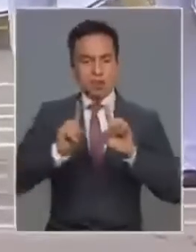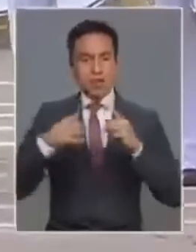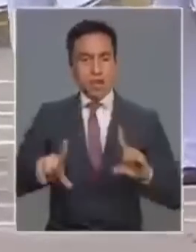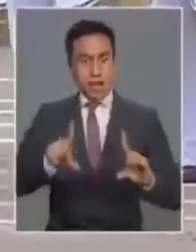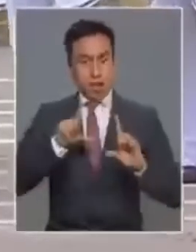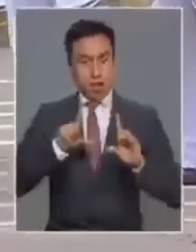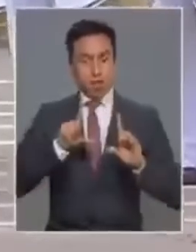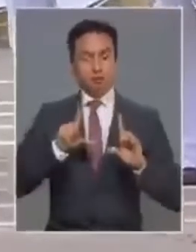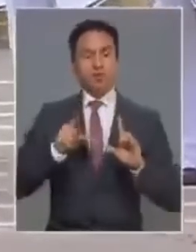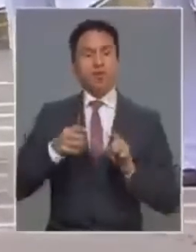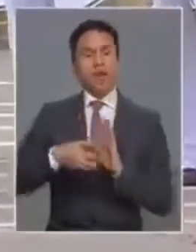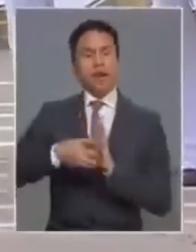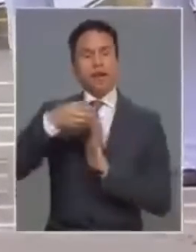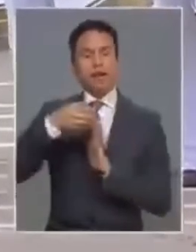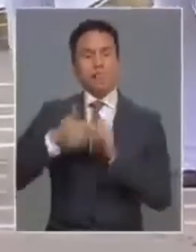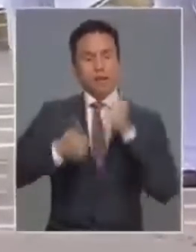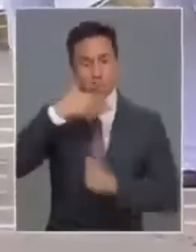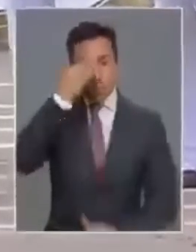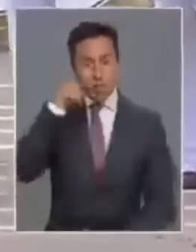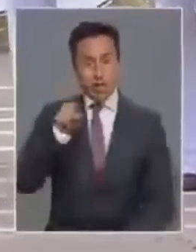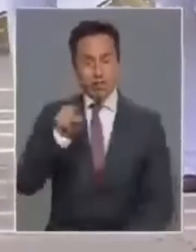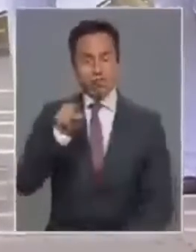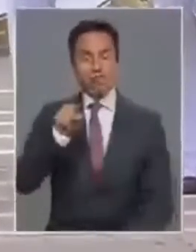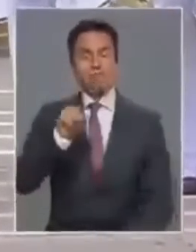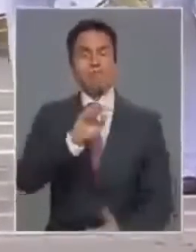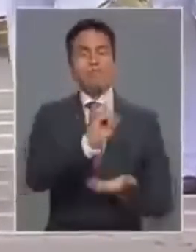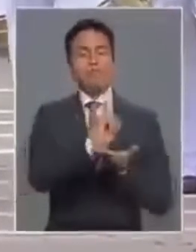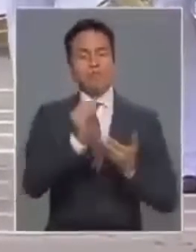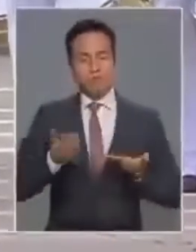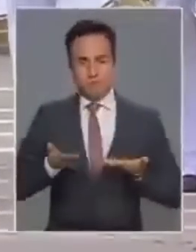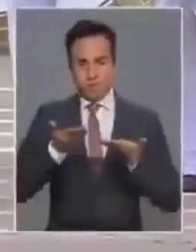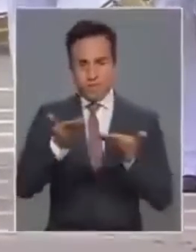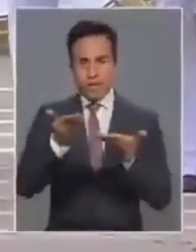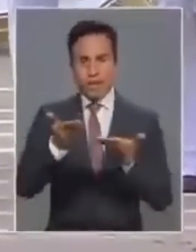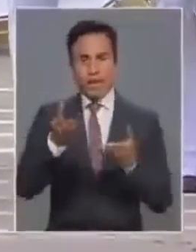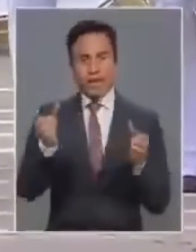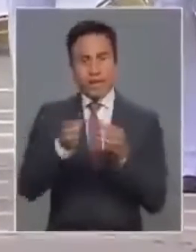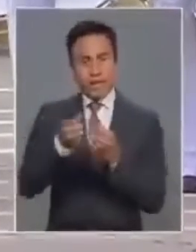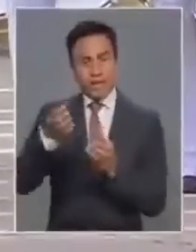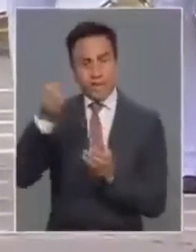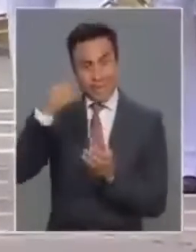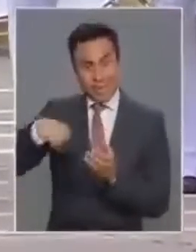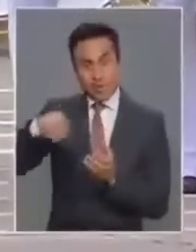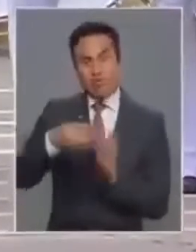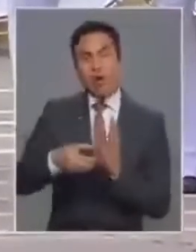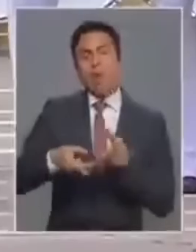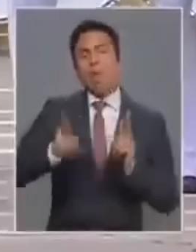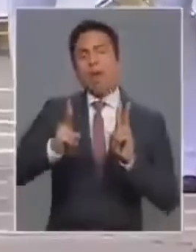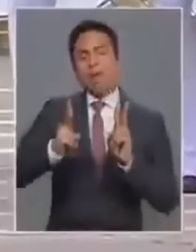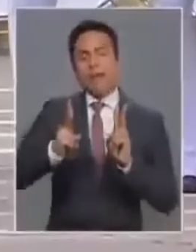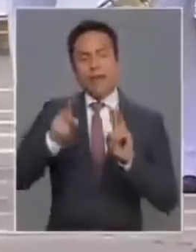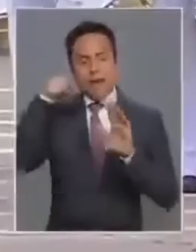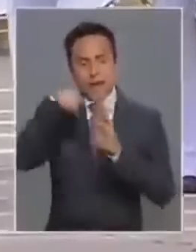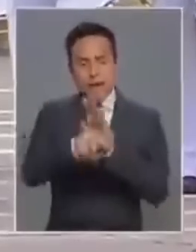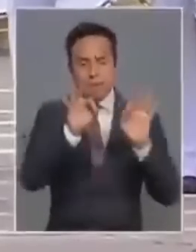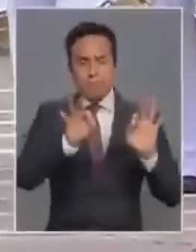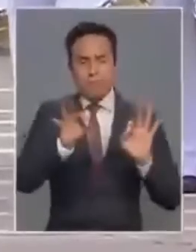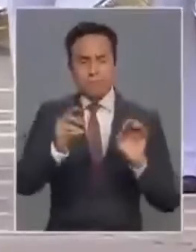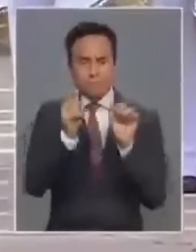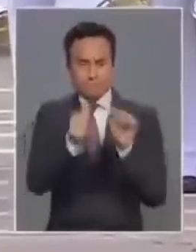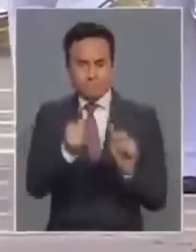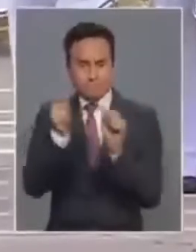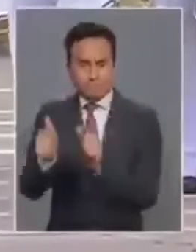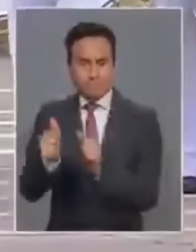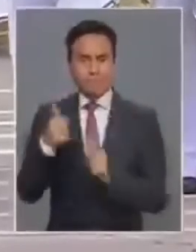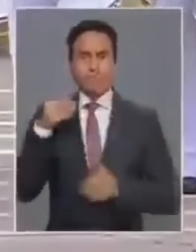Y durante toda su carrera profesional, la institución brinda a los oficiales amplias posibilidades de especialización